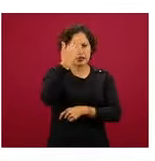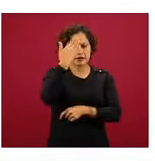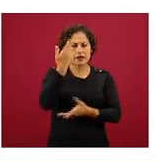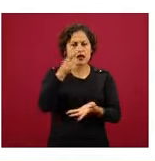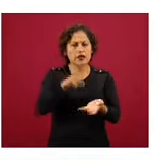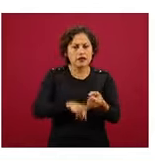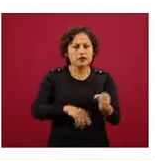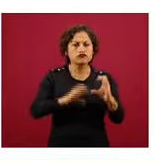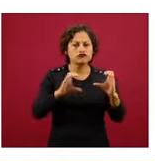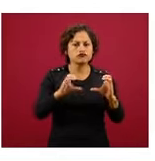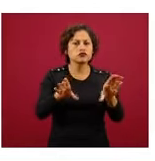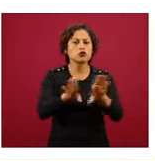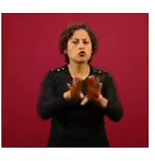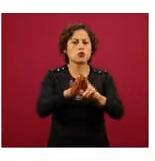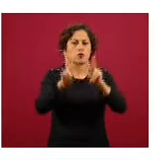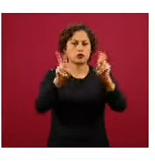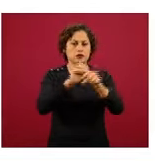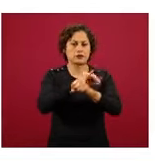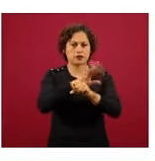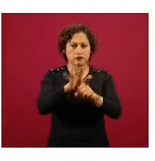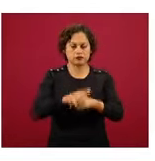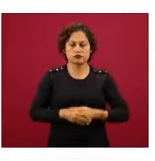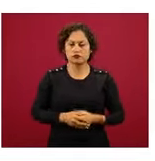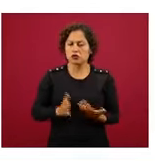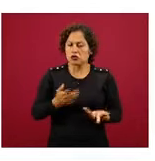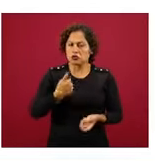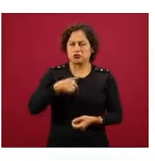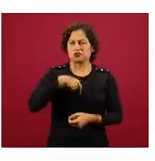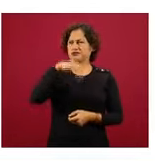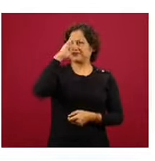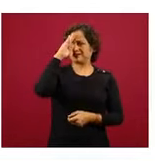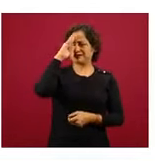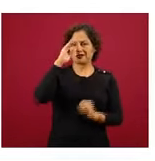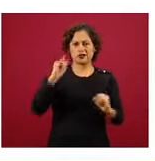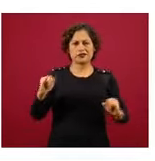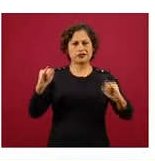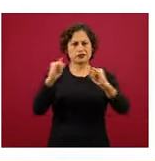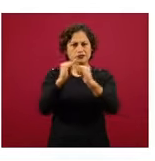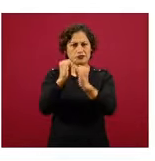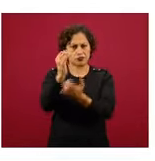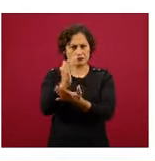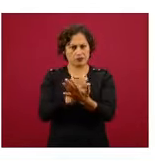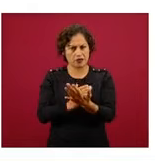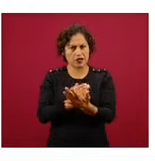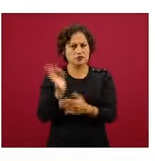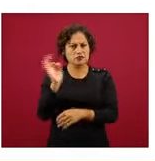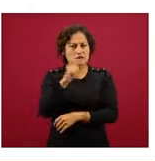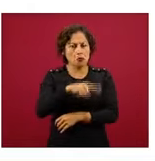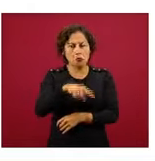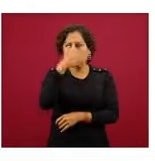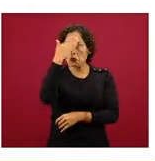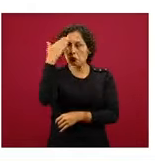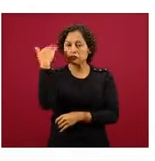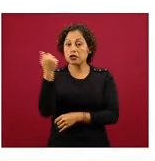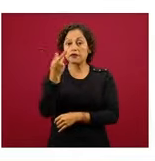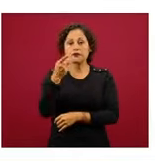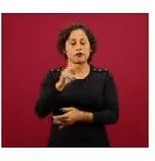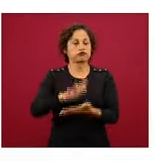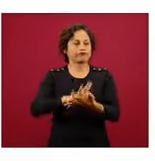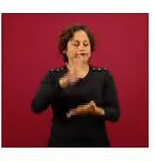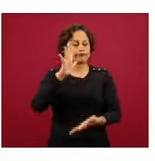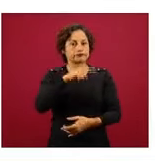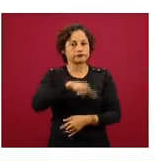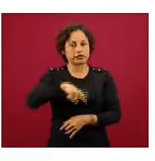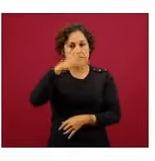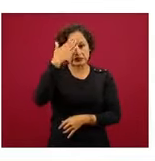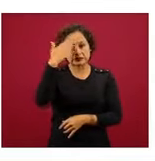ser mucho menor el número de instituciones que tuvieran nociones al respecto. Por lo menos nos lo reportan. Habría que ver